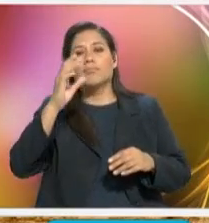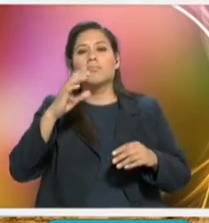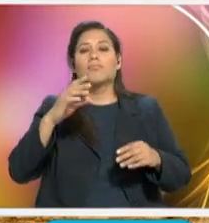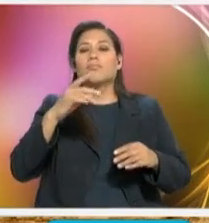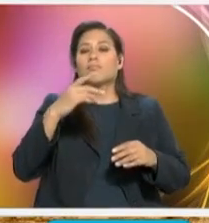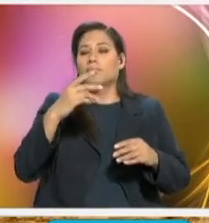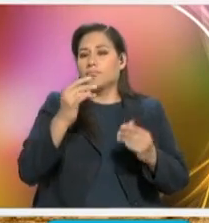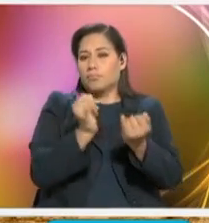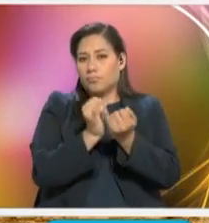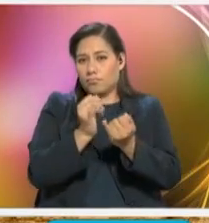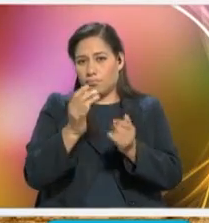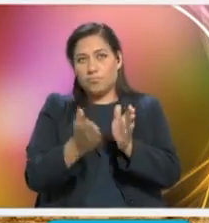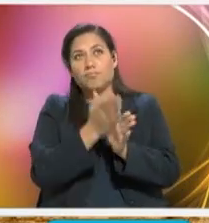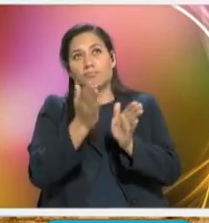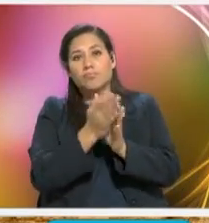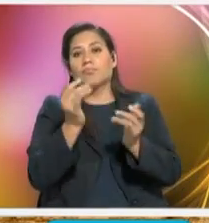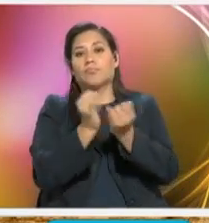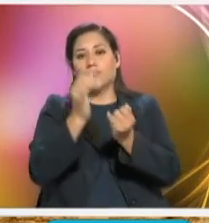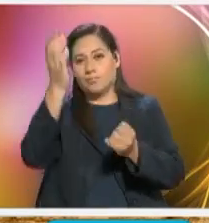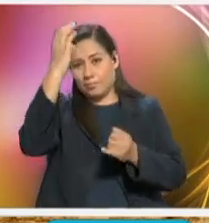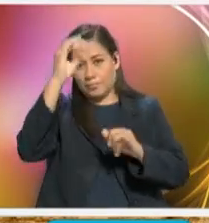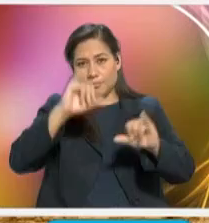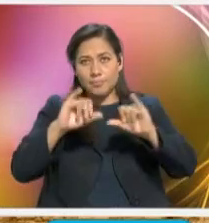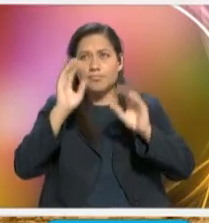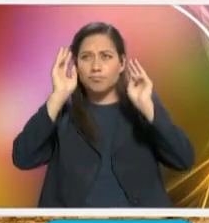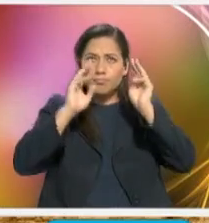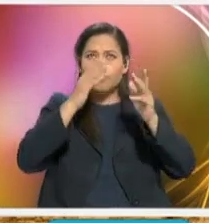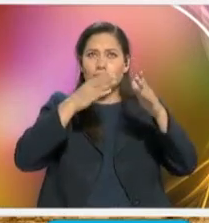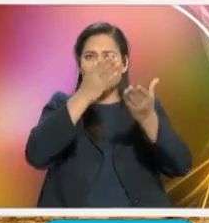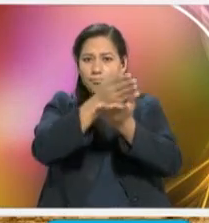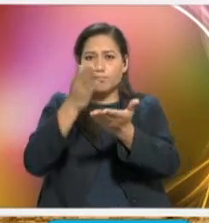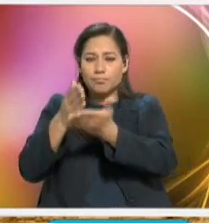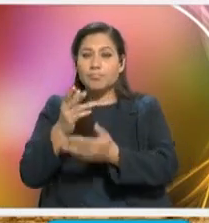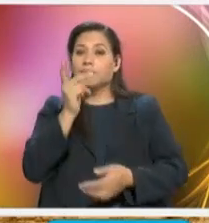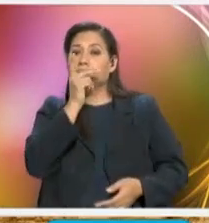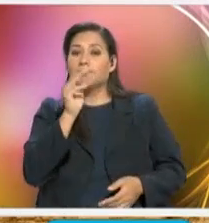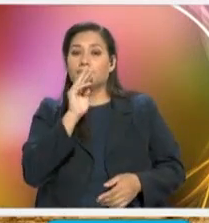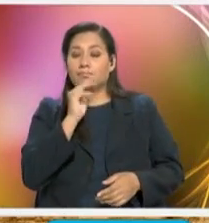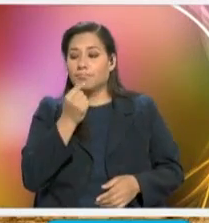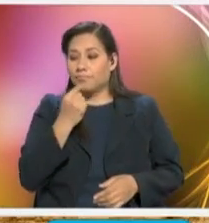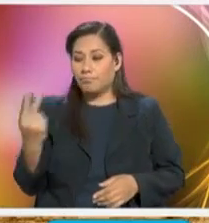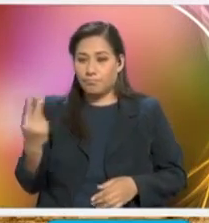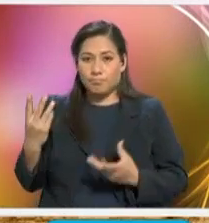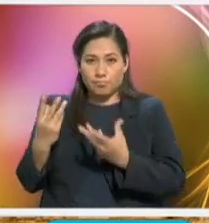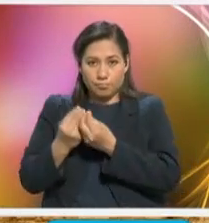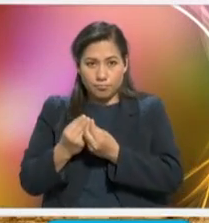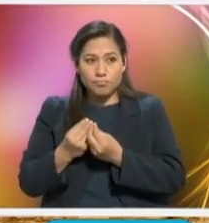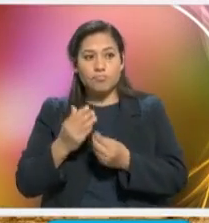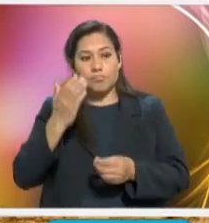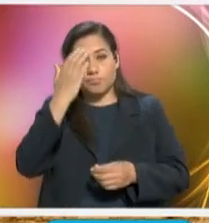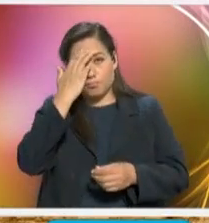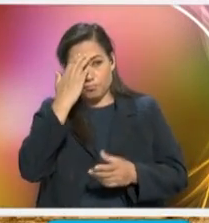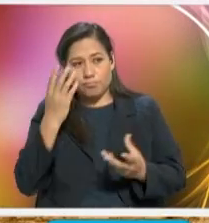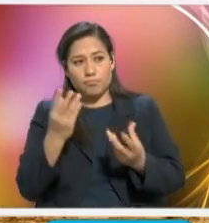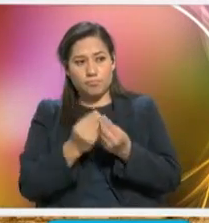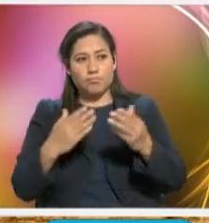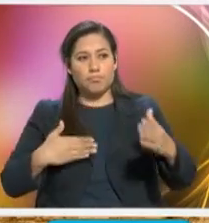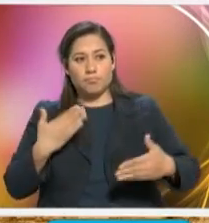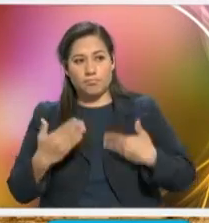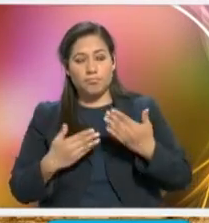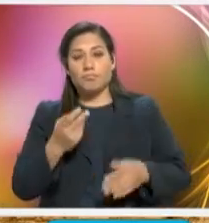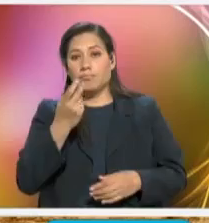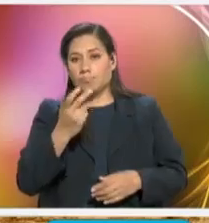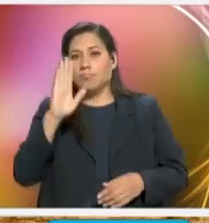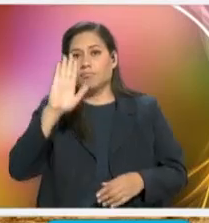se desarrolla un vínculo interesante, ¿no? Entre los padres de familia, los niños, y además de conocer, se divierten con lo que están haciendo. Eso